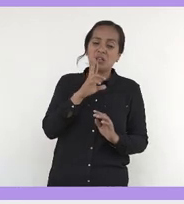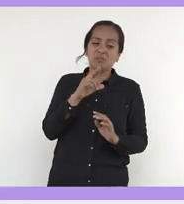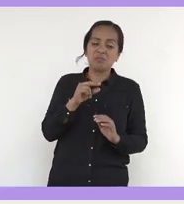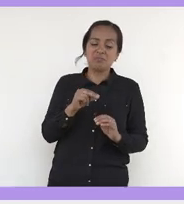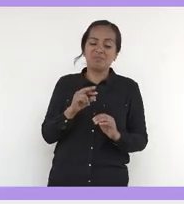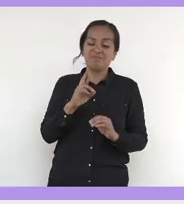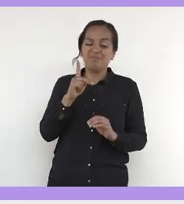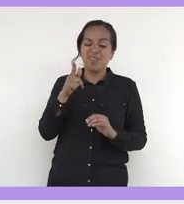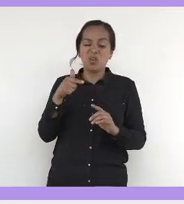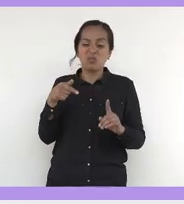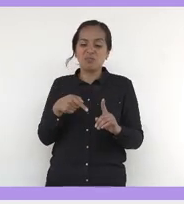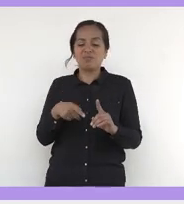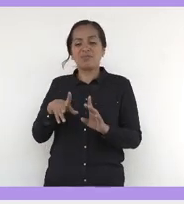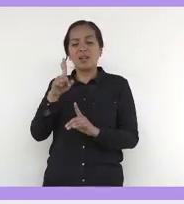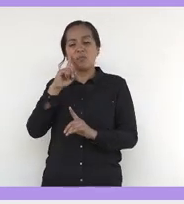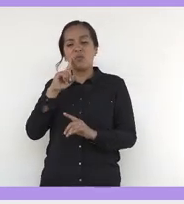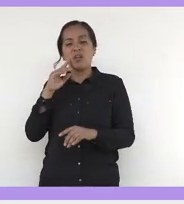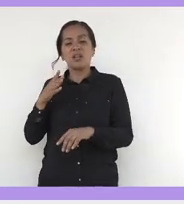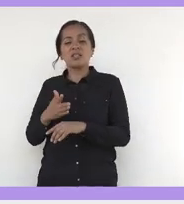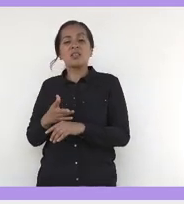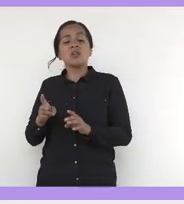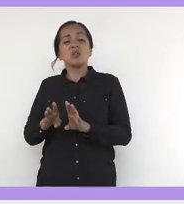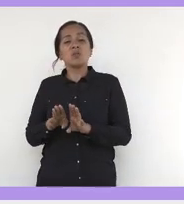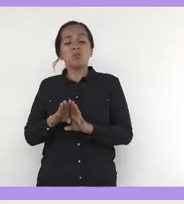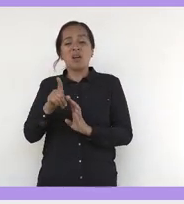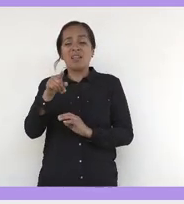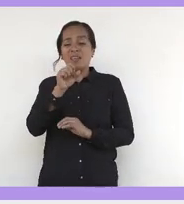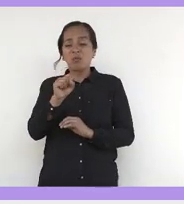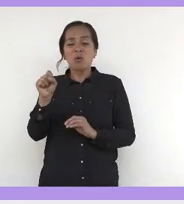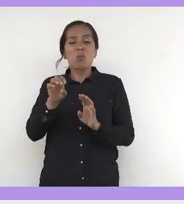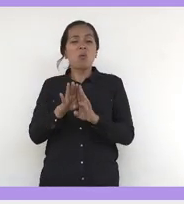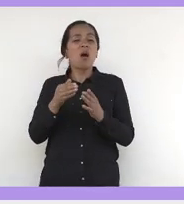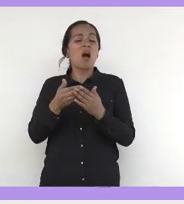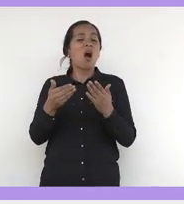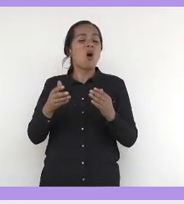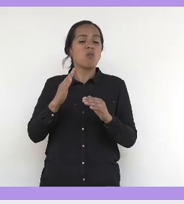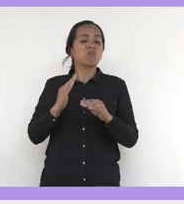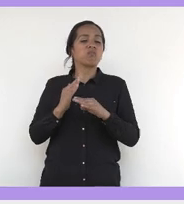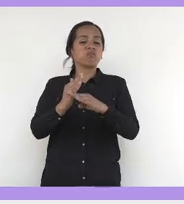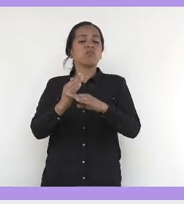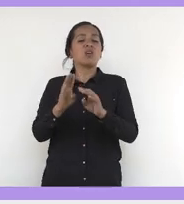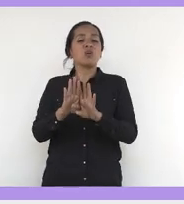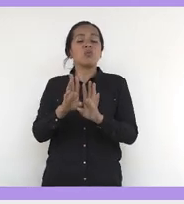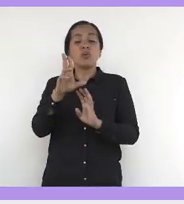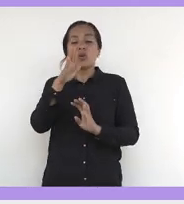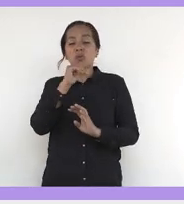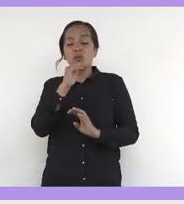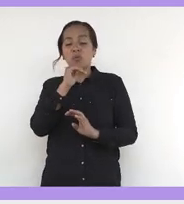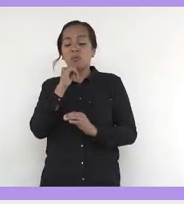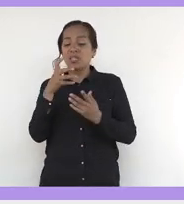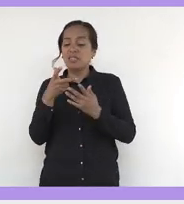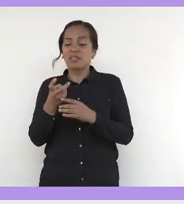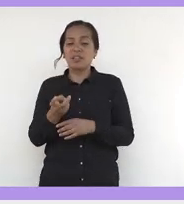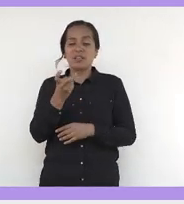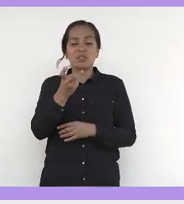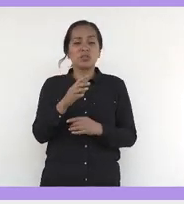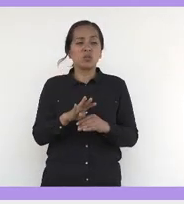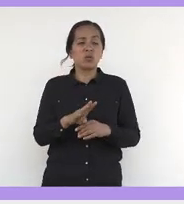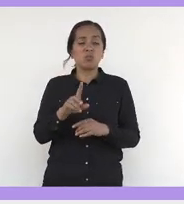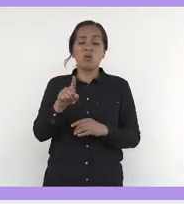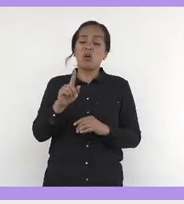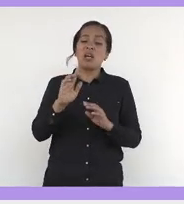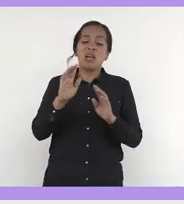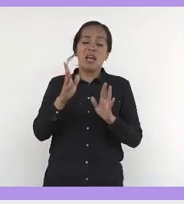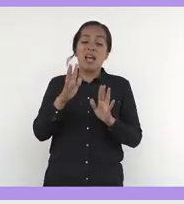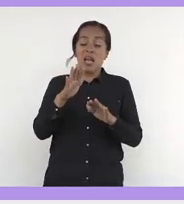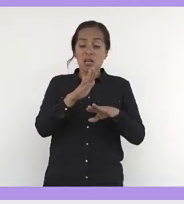y pasa no pasa los famosos ahora estás bloqueada ahora no puedes hacer esto ahora tal nadie le diga nada pero eras prioridad